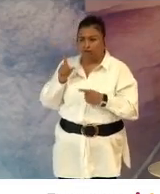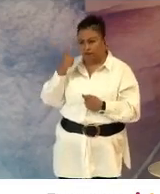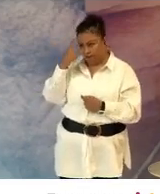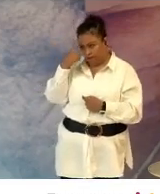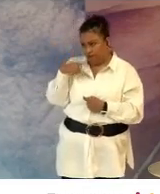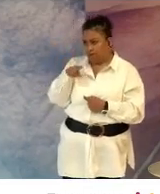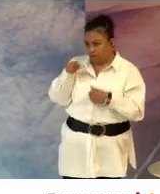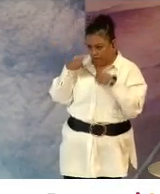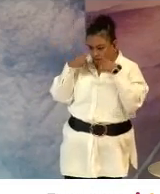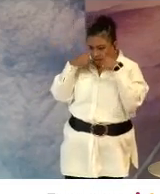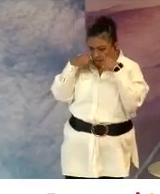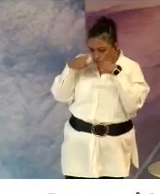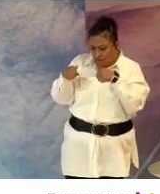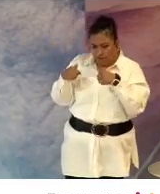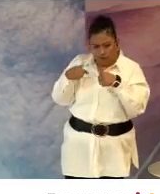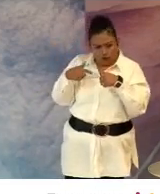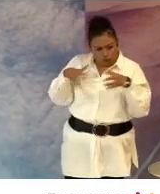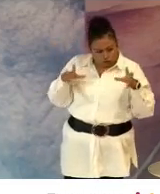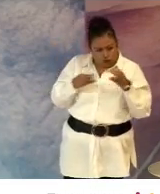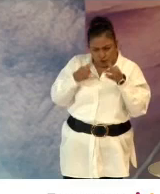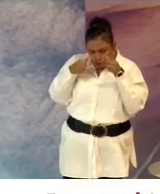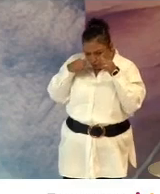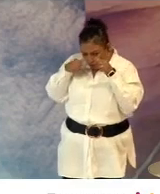para poner atención juntos